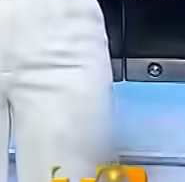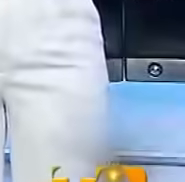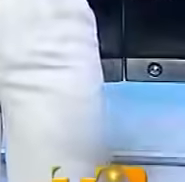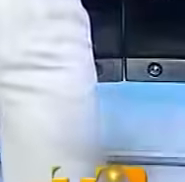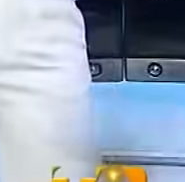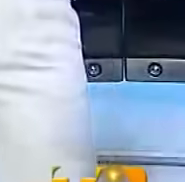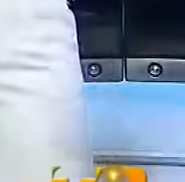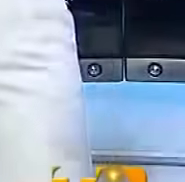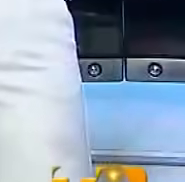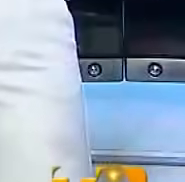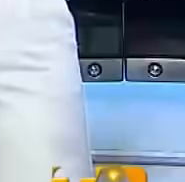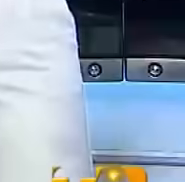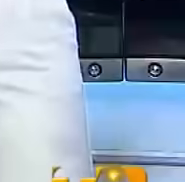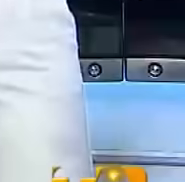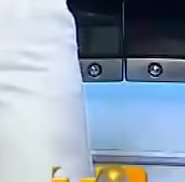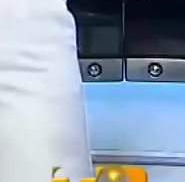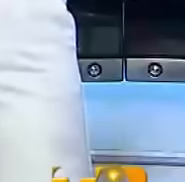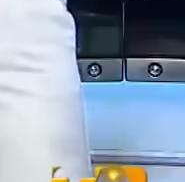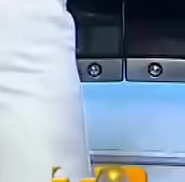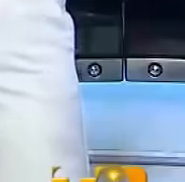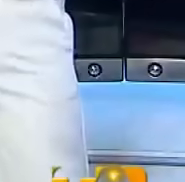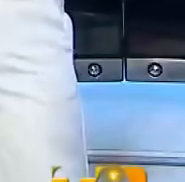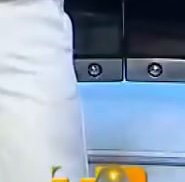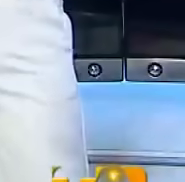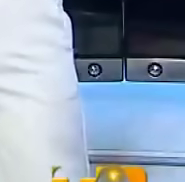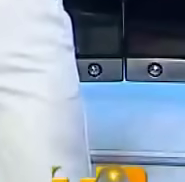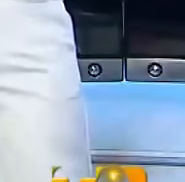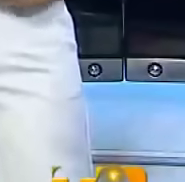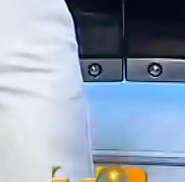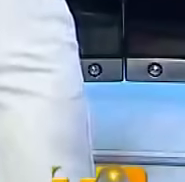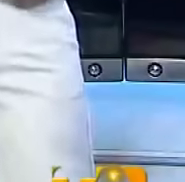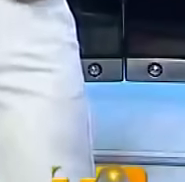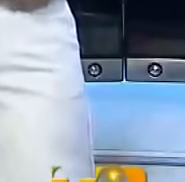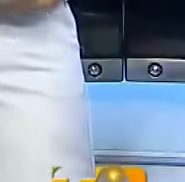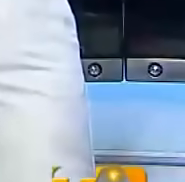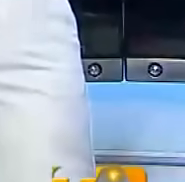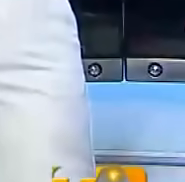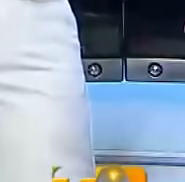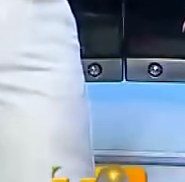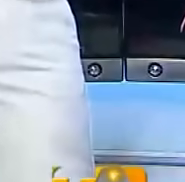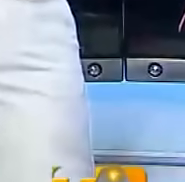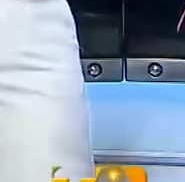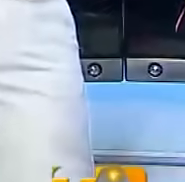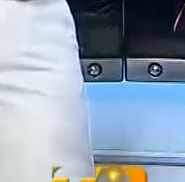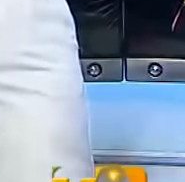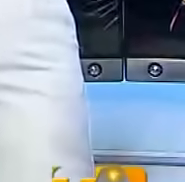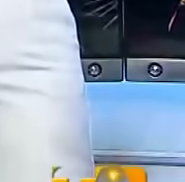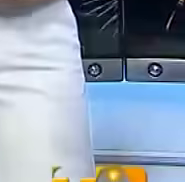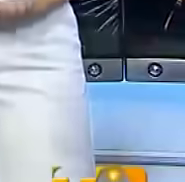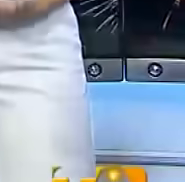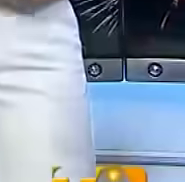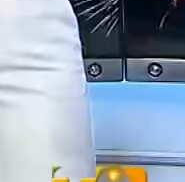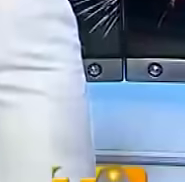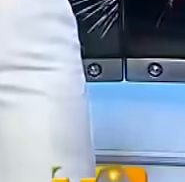todos nuestros compañeros, pero en verdad no hay palabras para agradecer el que nos reciban todos los días, el que confíen en nuestra pantalla para hacer